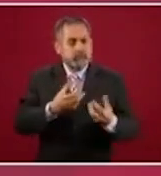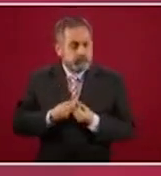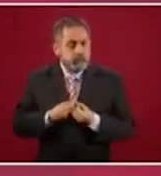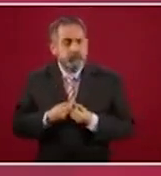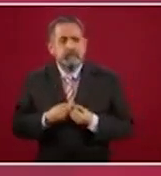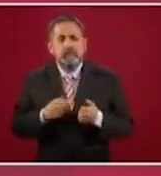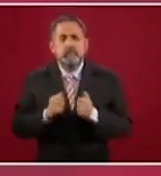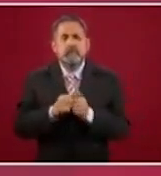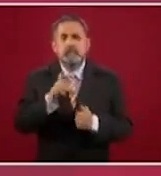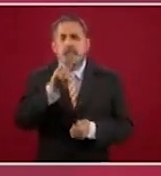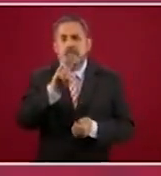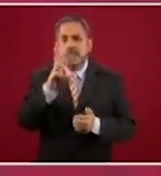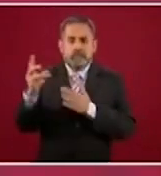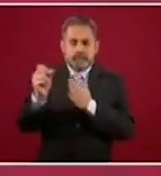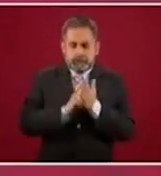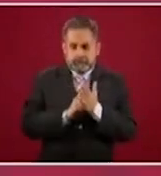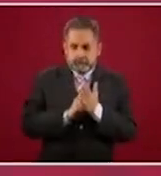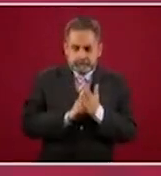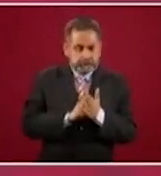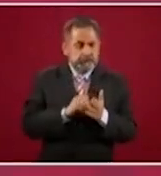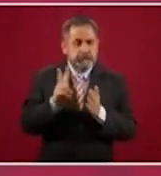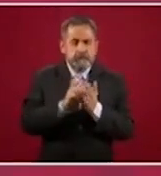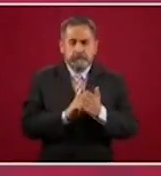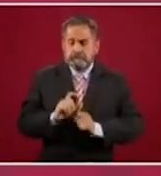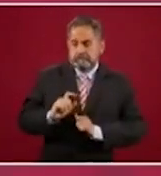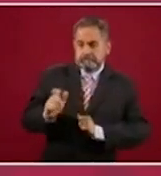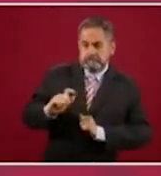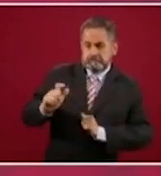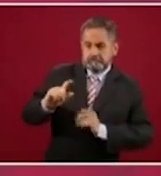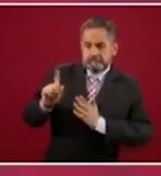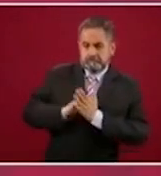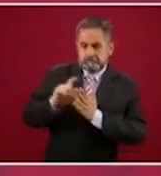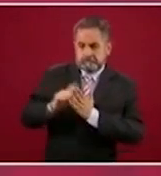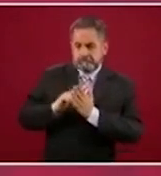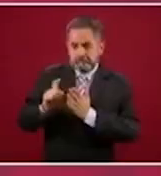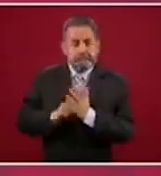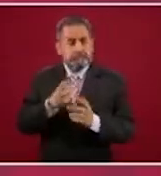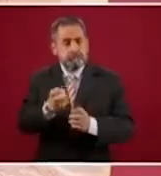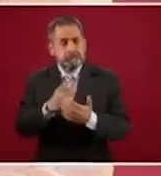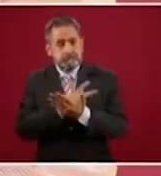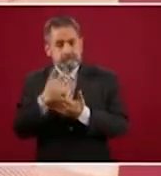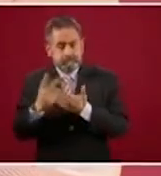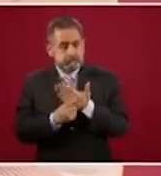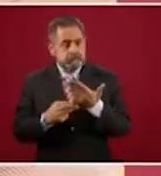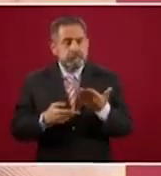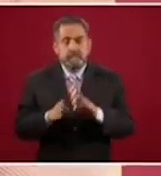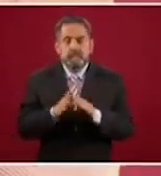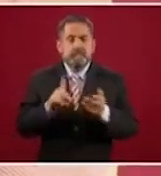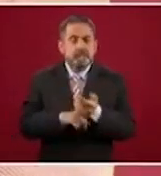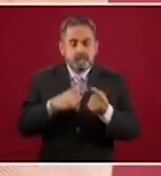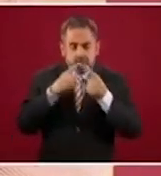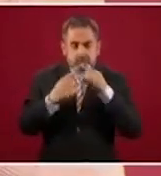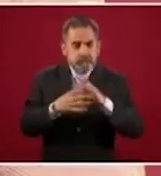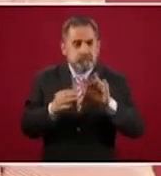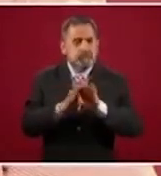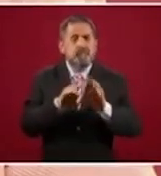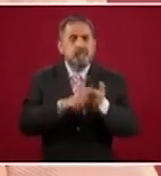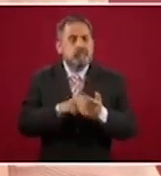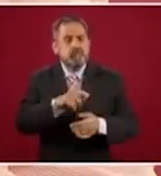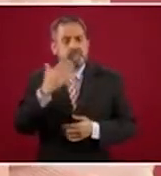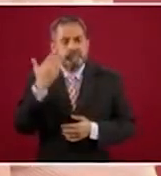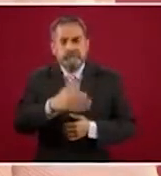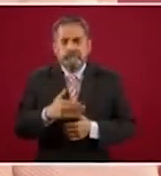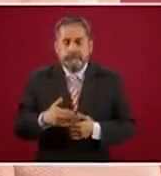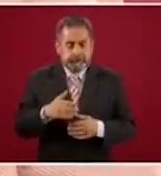para el repago de 3 meses y pagos mensuales. Este programa lo hemos presentado acá y, como saben,